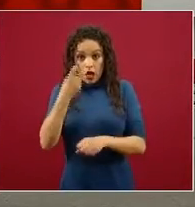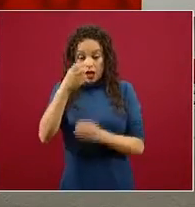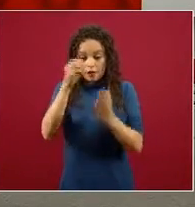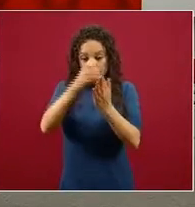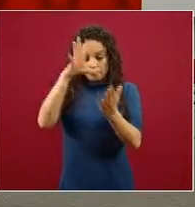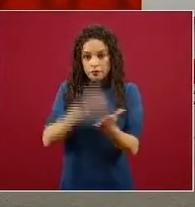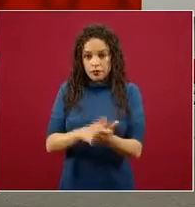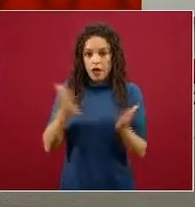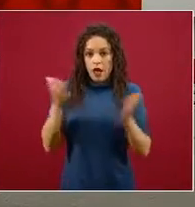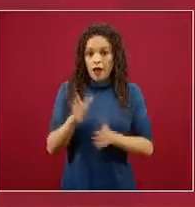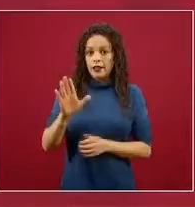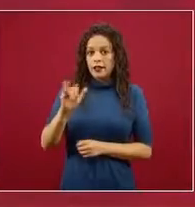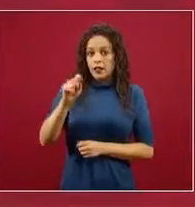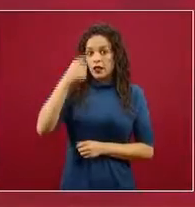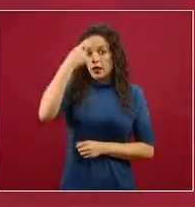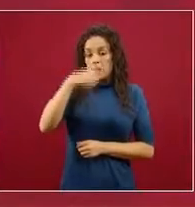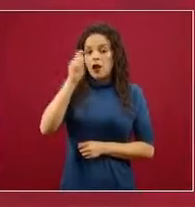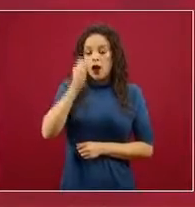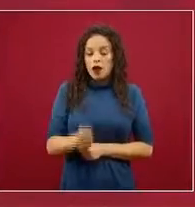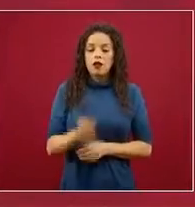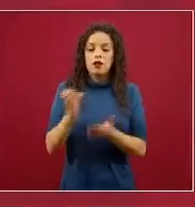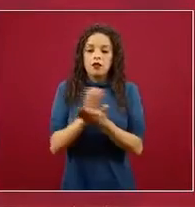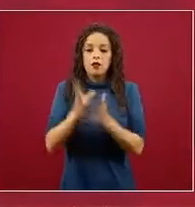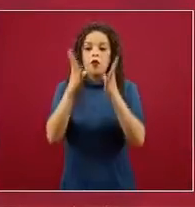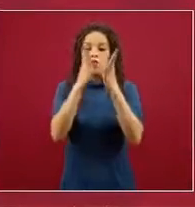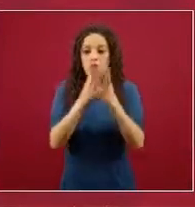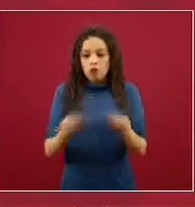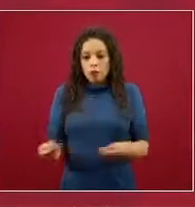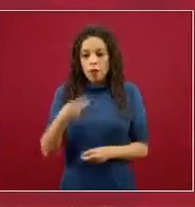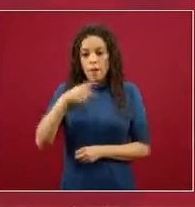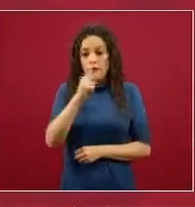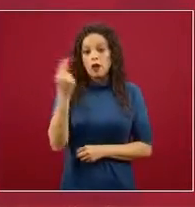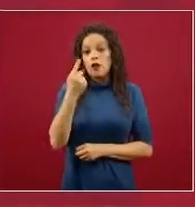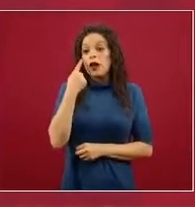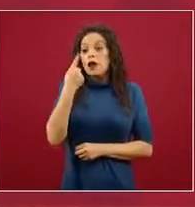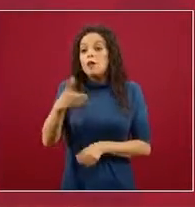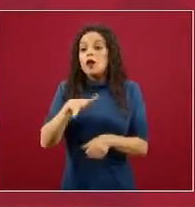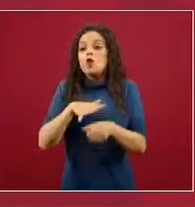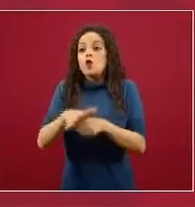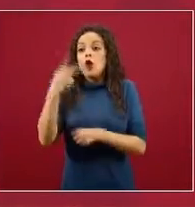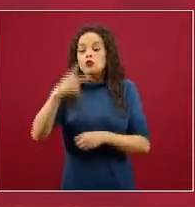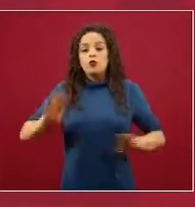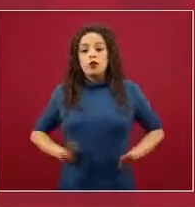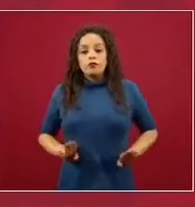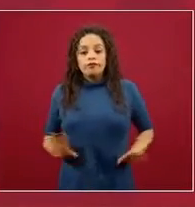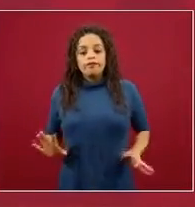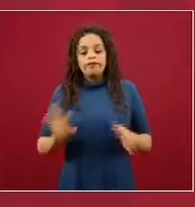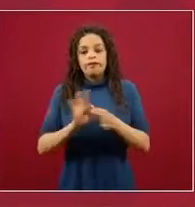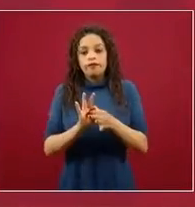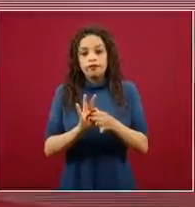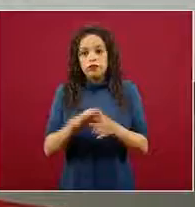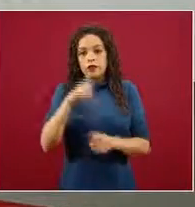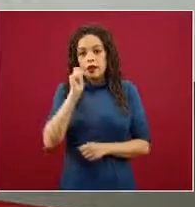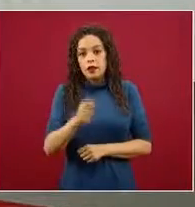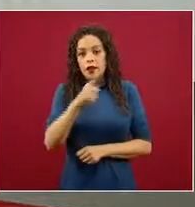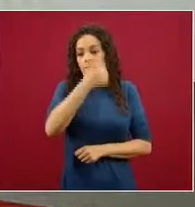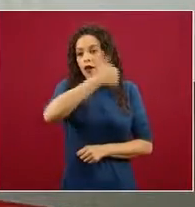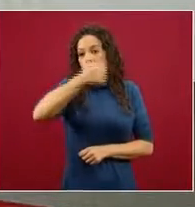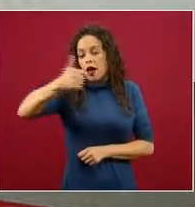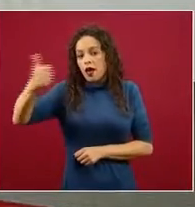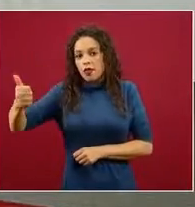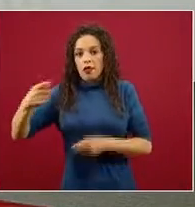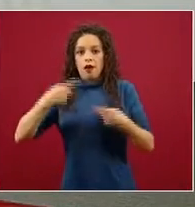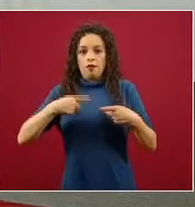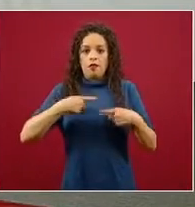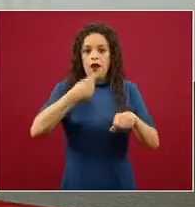programan citas para la recuperación de acuerdo a qué tan extenso y cuáles son las características particulares de cada